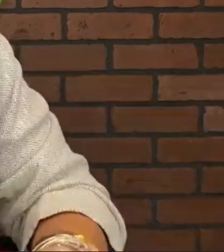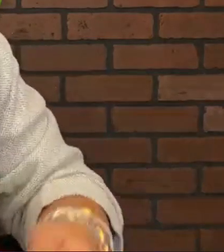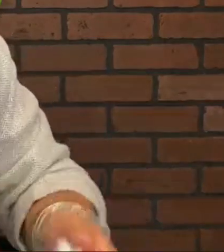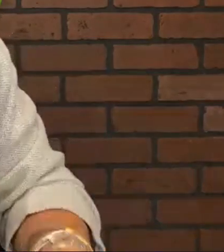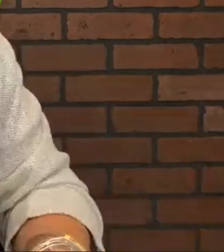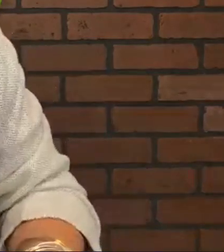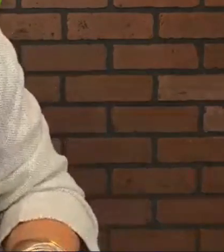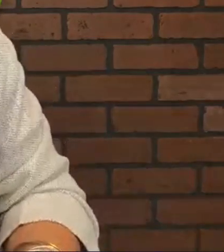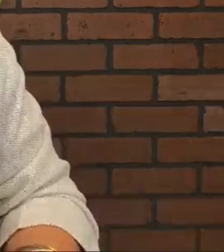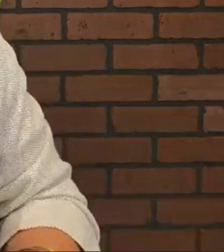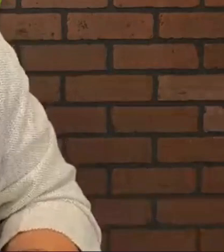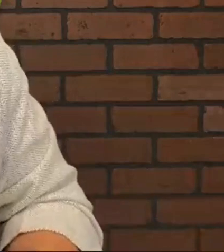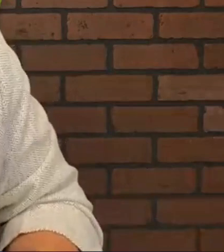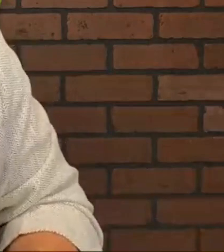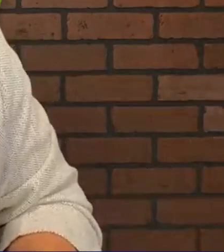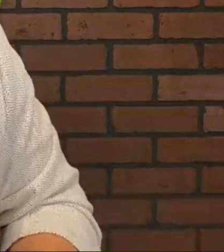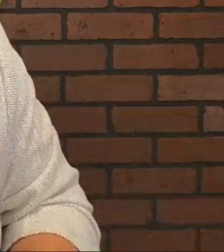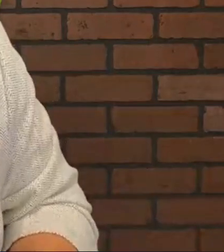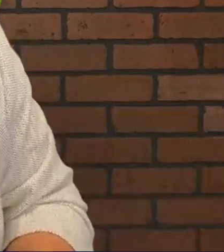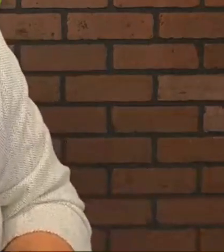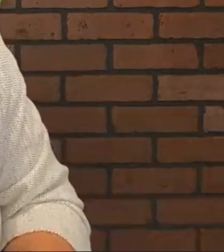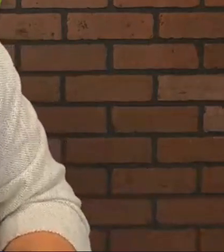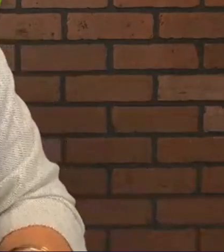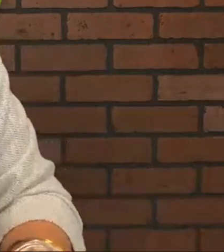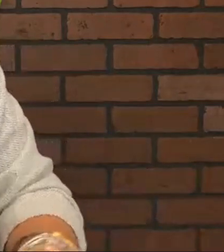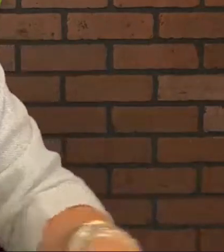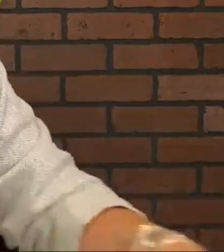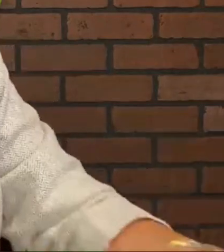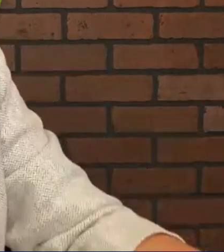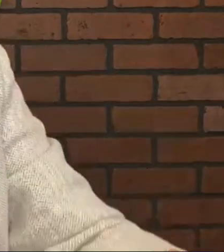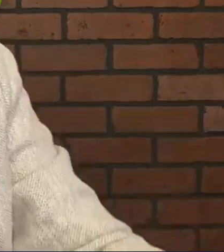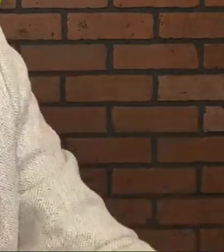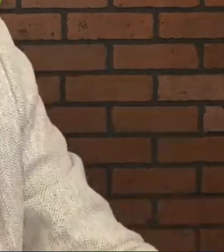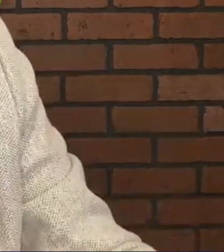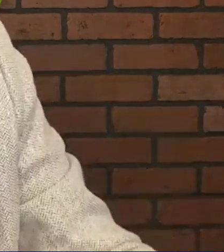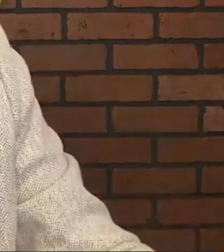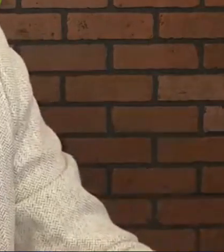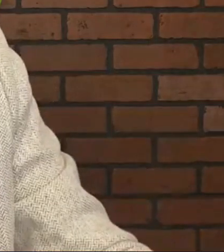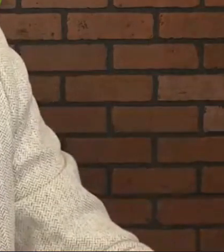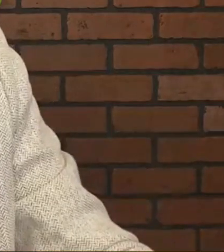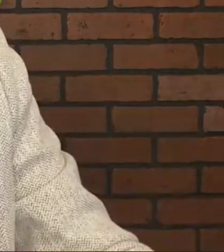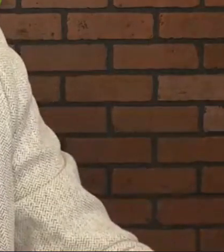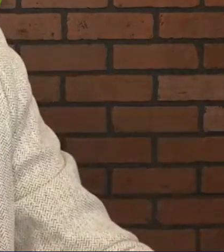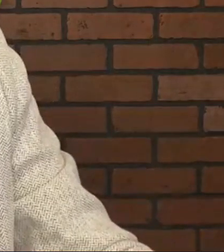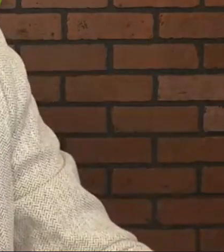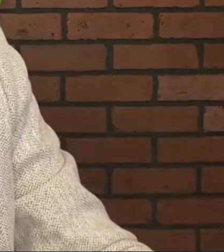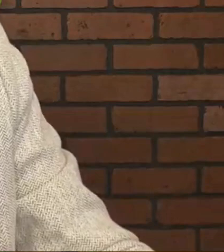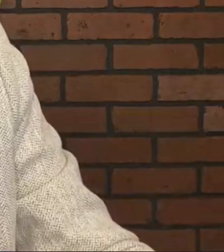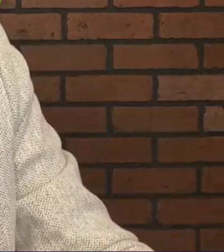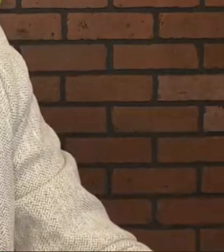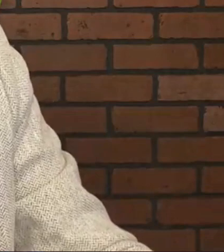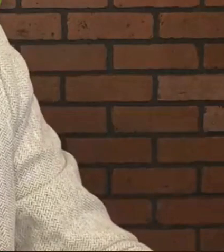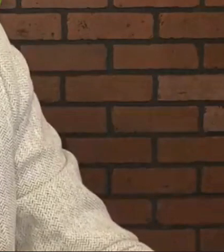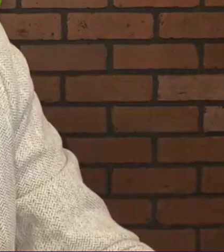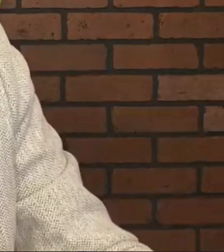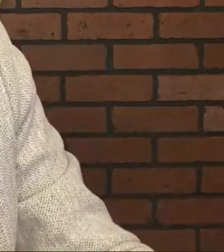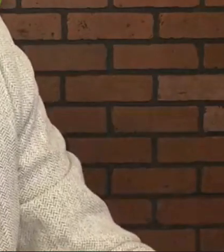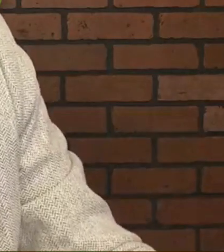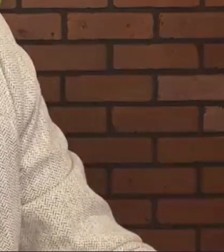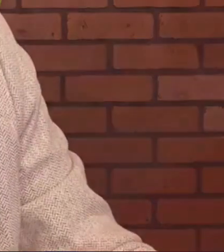transmisión, ayúdenme a compartir y a seguir adelante en esta casa sin censura. Vamos a escuchar el mensaje del presidente Andrés Manuel López Obrador en